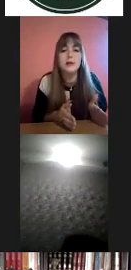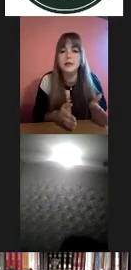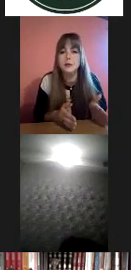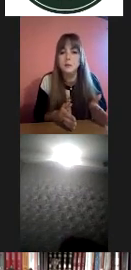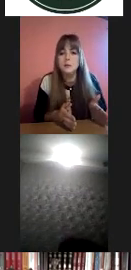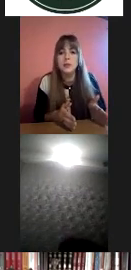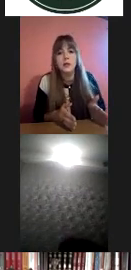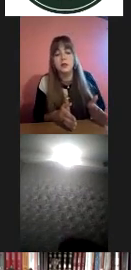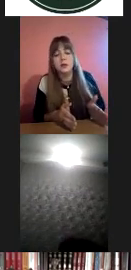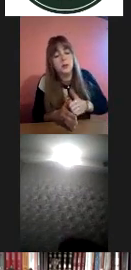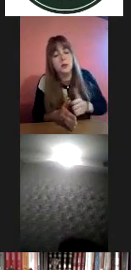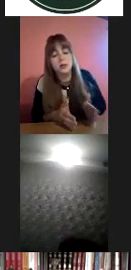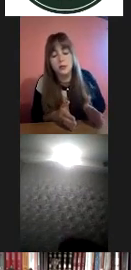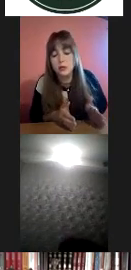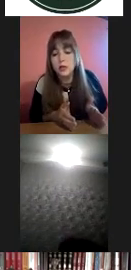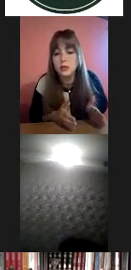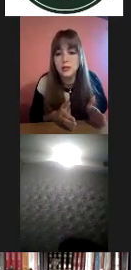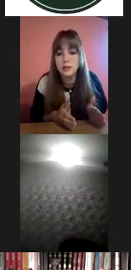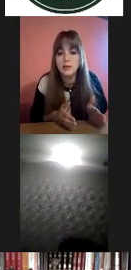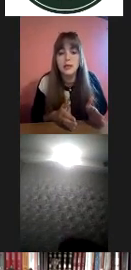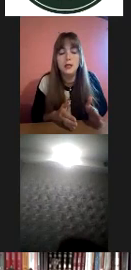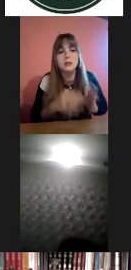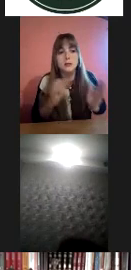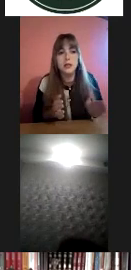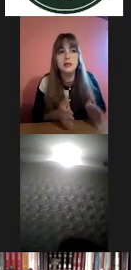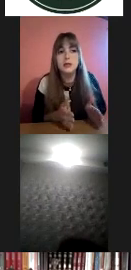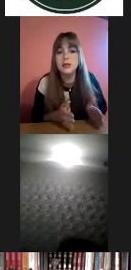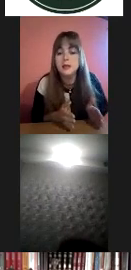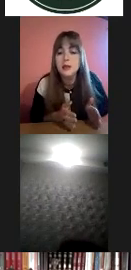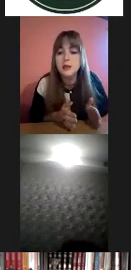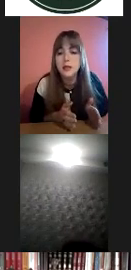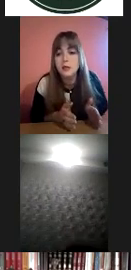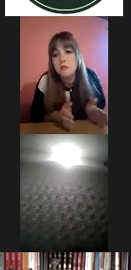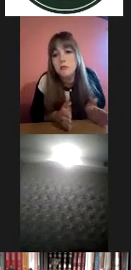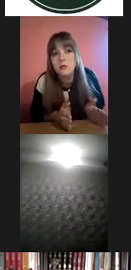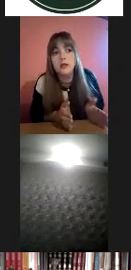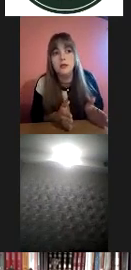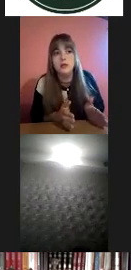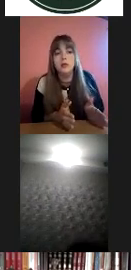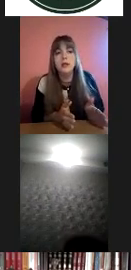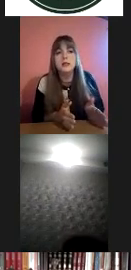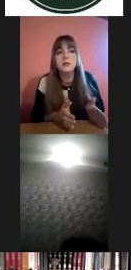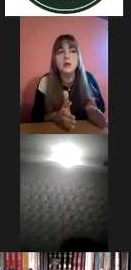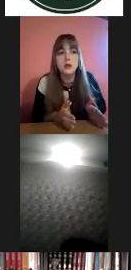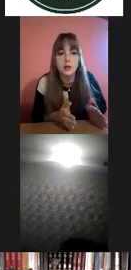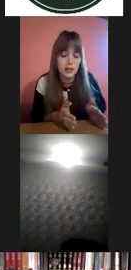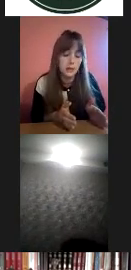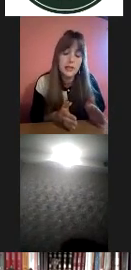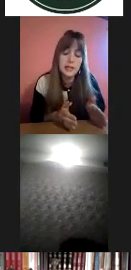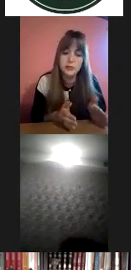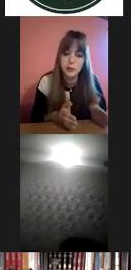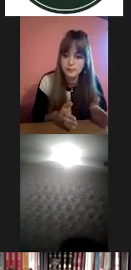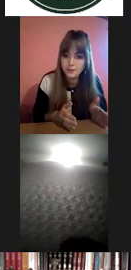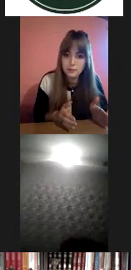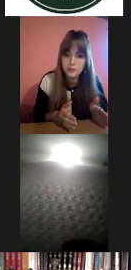nada preventivo. Entonces vamos a tener un montón de condenas efectivas, buenísimas, de un año de como máximo, pero el animal